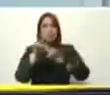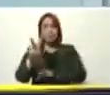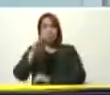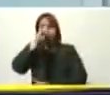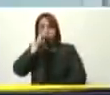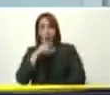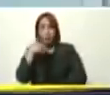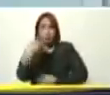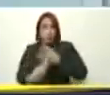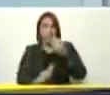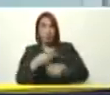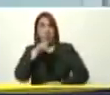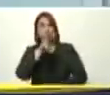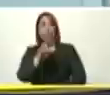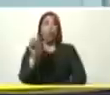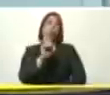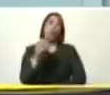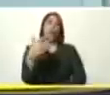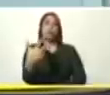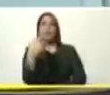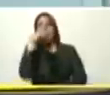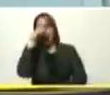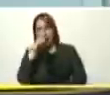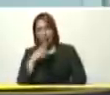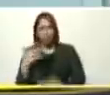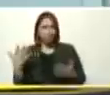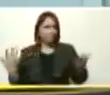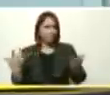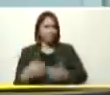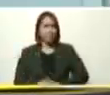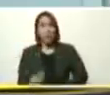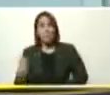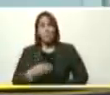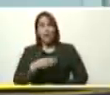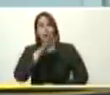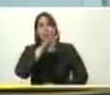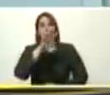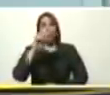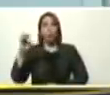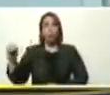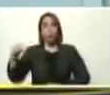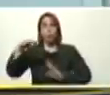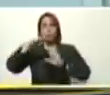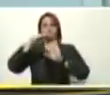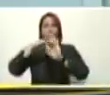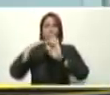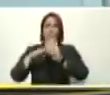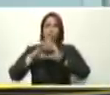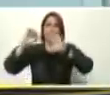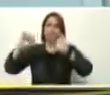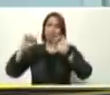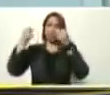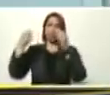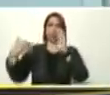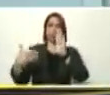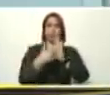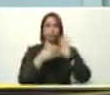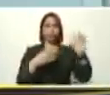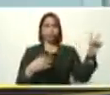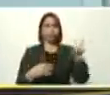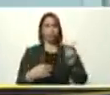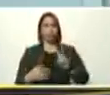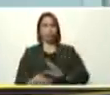aplicaron en 2-3 años. Más de 400 medidas de sanciones, de